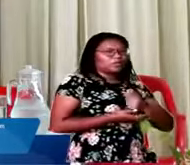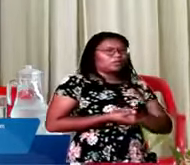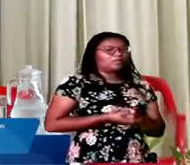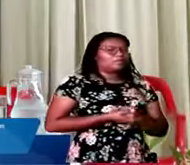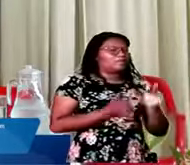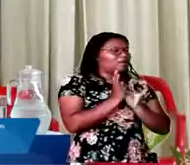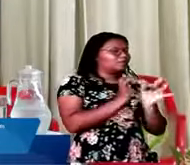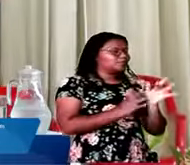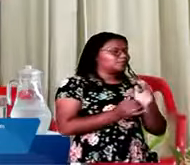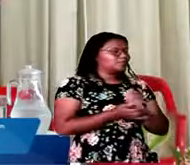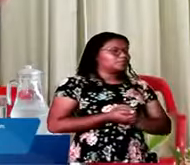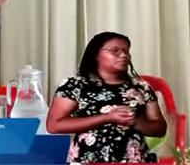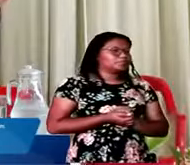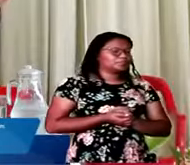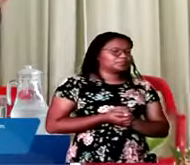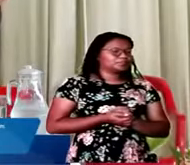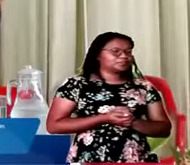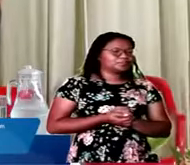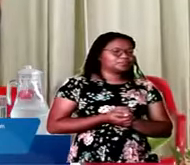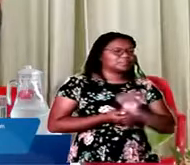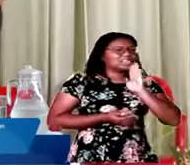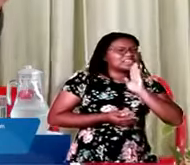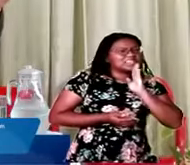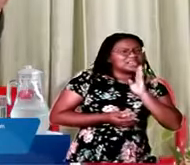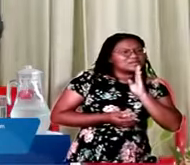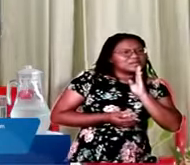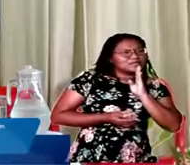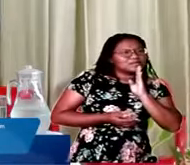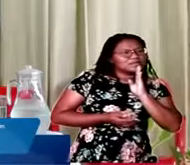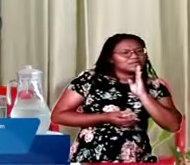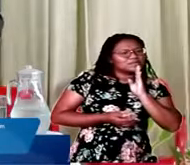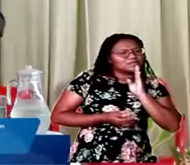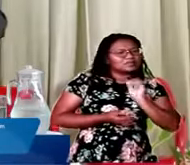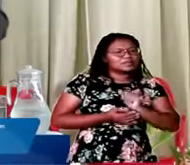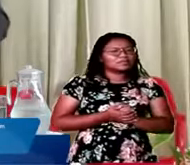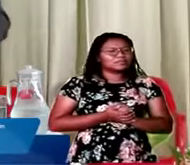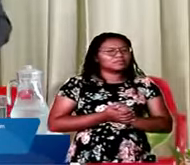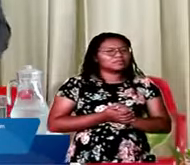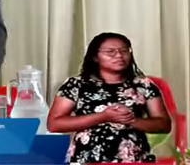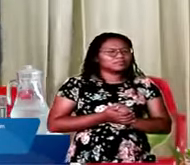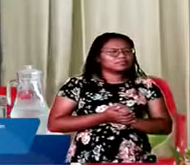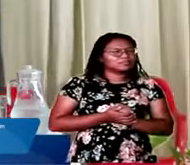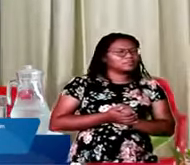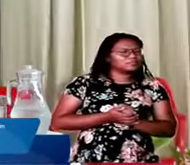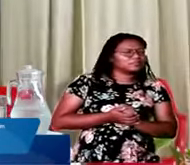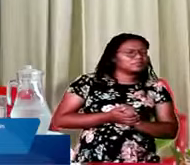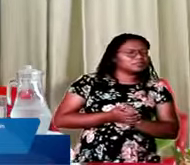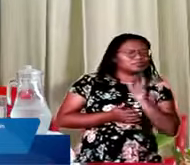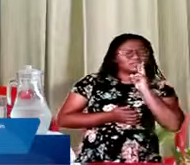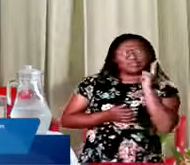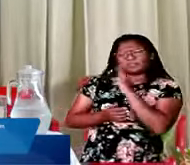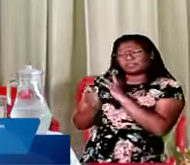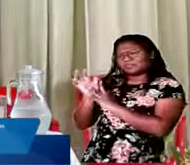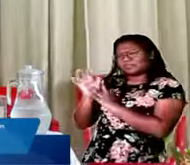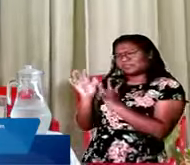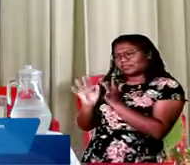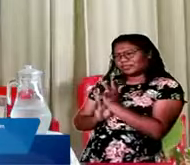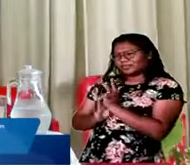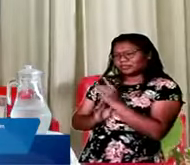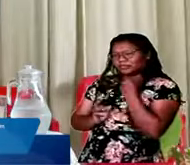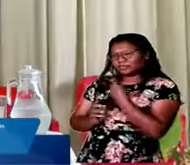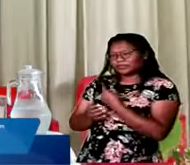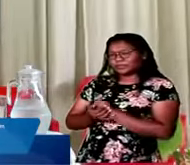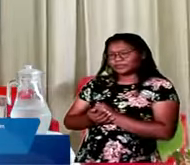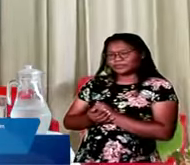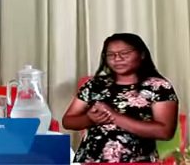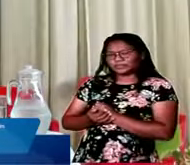a Jesús: ¿Y quién es mi prójimo? Respondiendo Jesús dijo: un